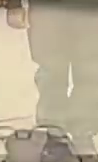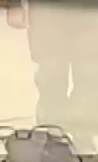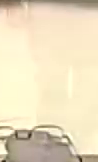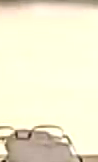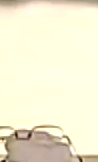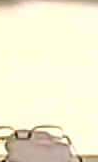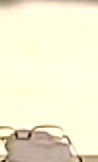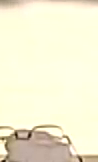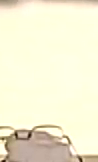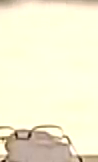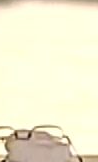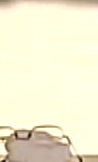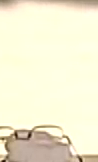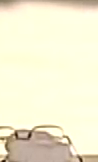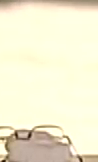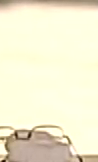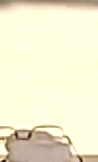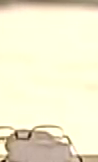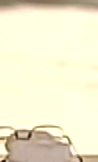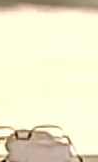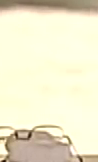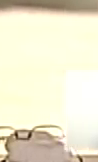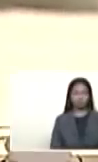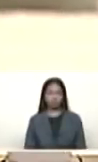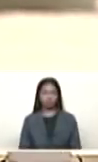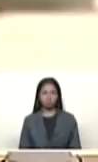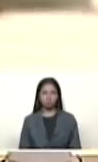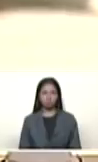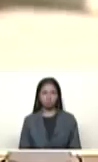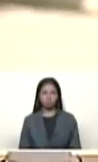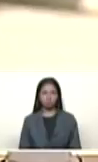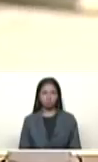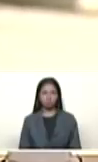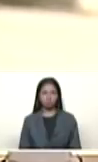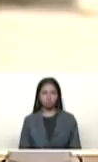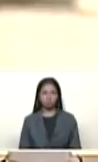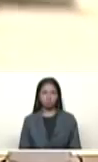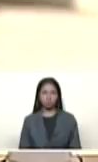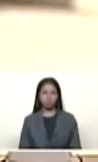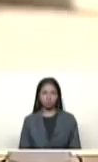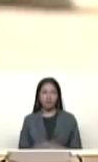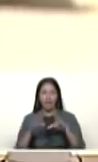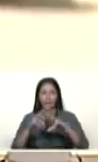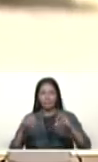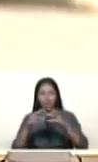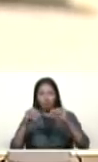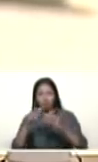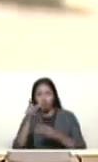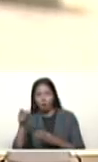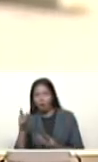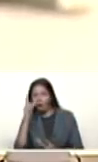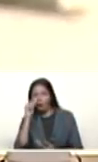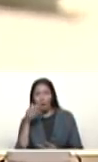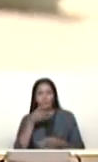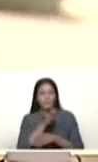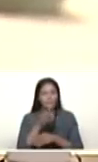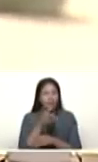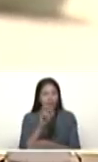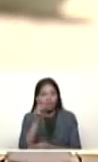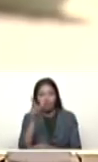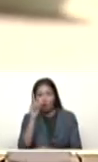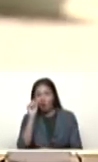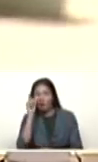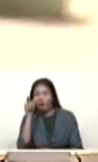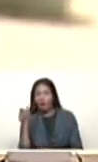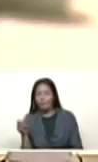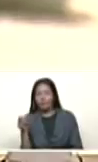Y que viva el trabajo perseverante, productivo, de campesinos, campesinas, pescadores, pescadoras,